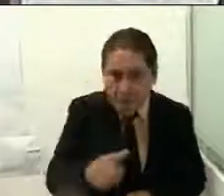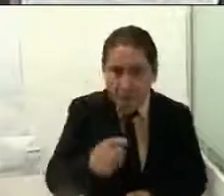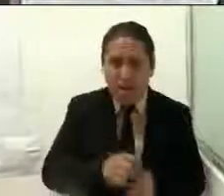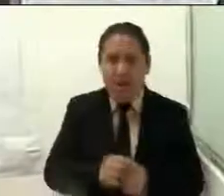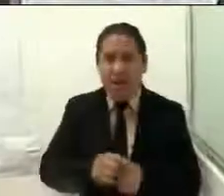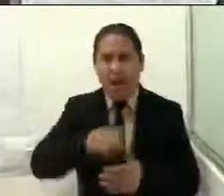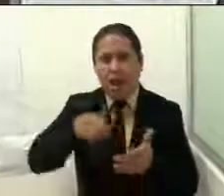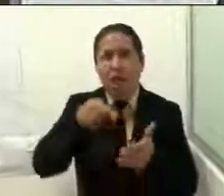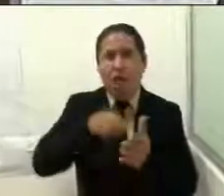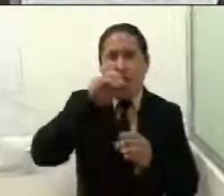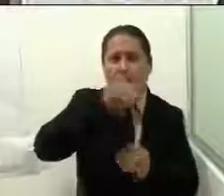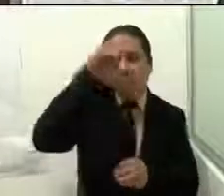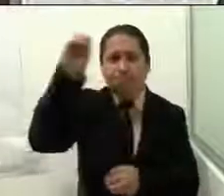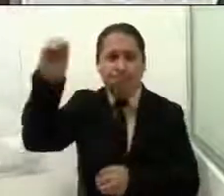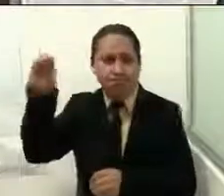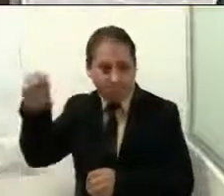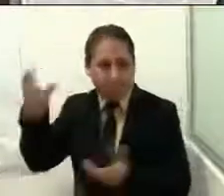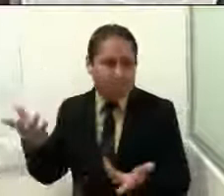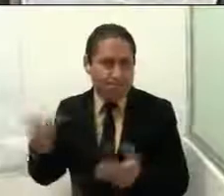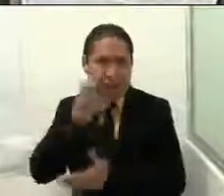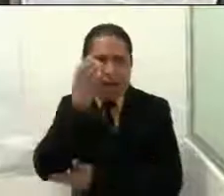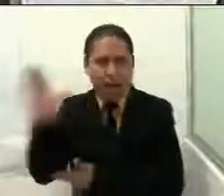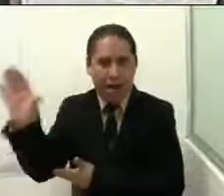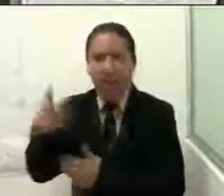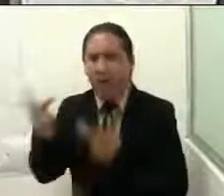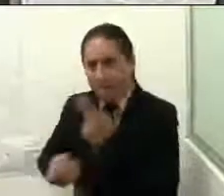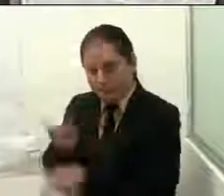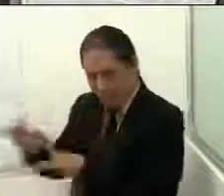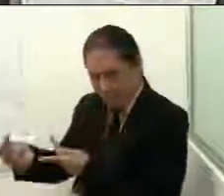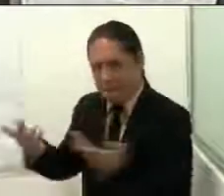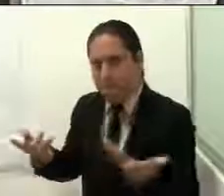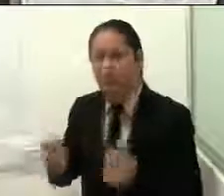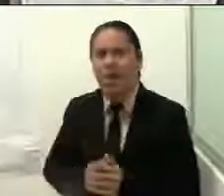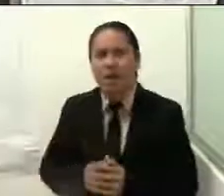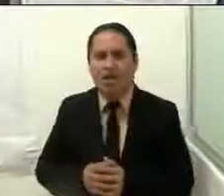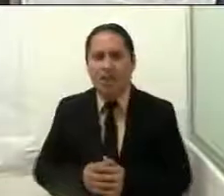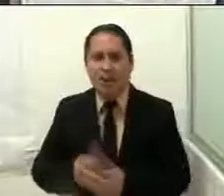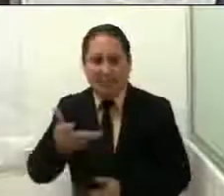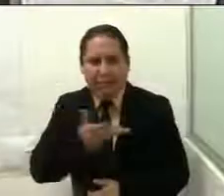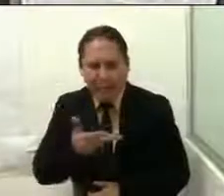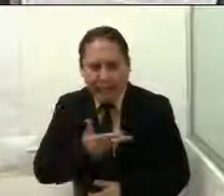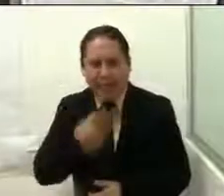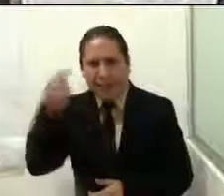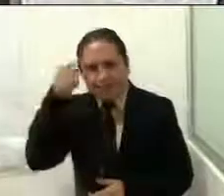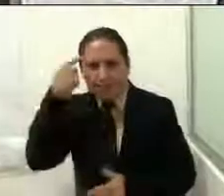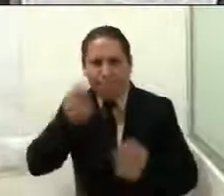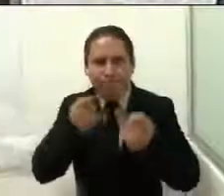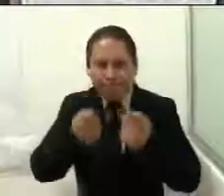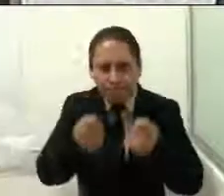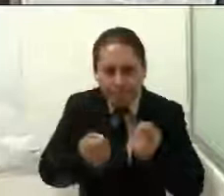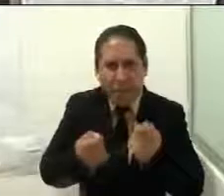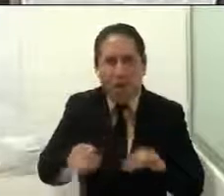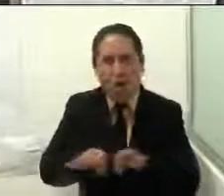en él en el campo entonces la pregunta es ustedes mantienen alguna estrategia de los